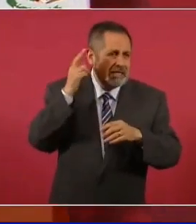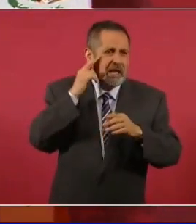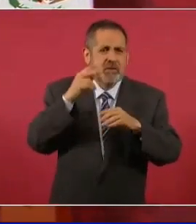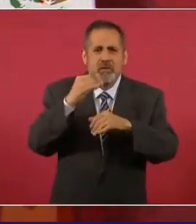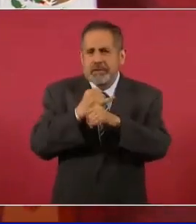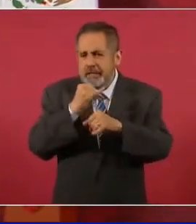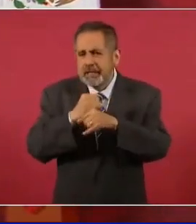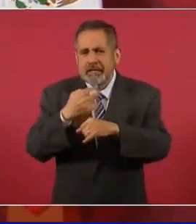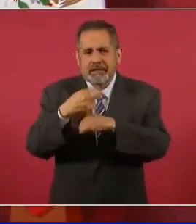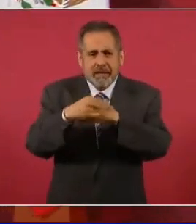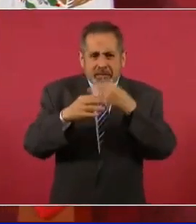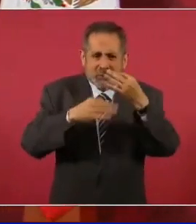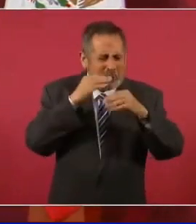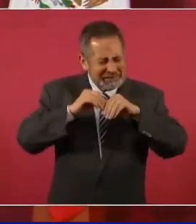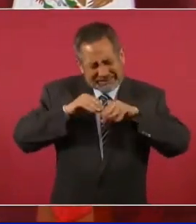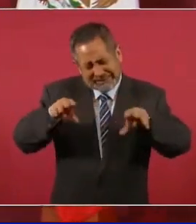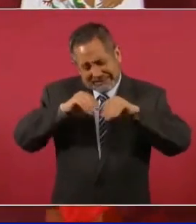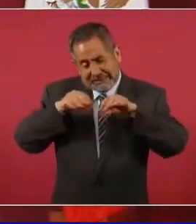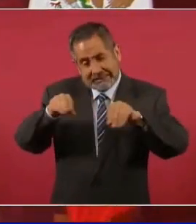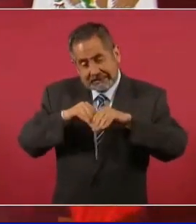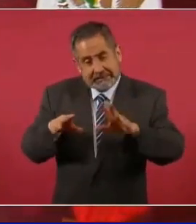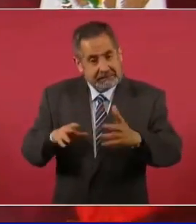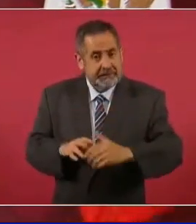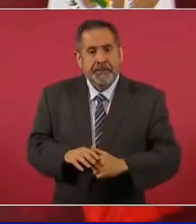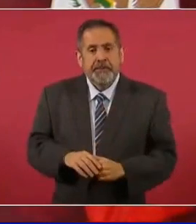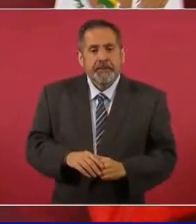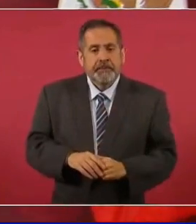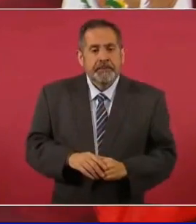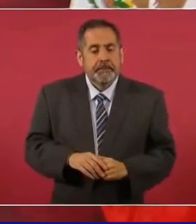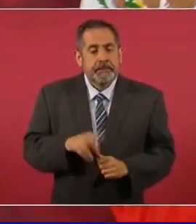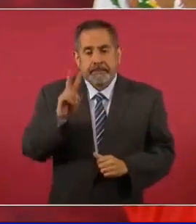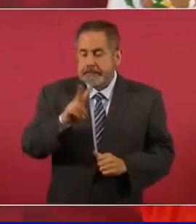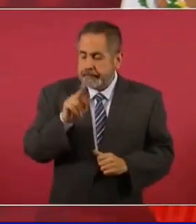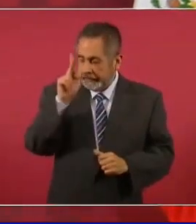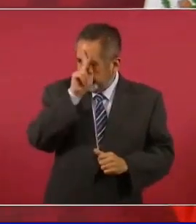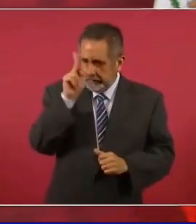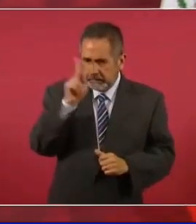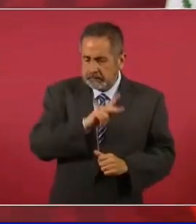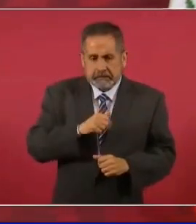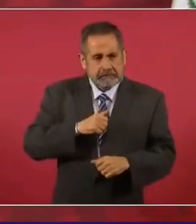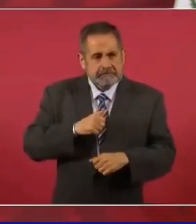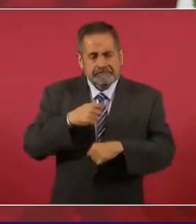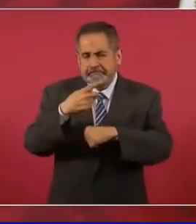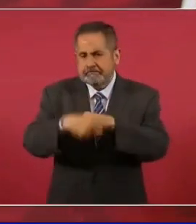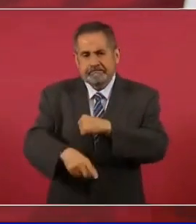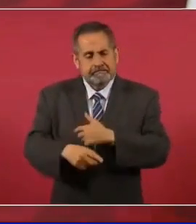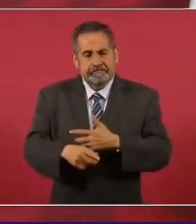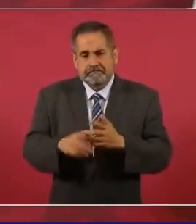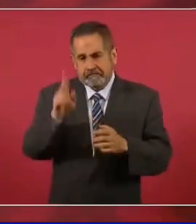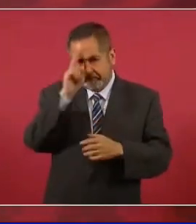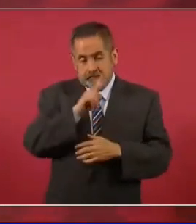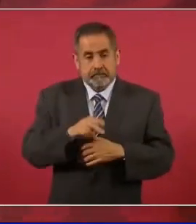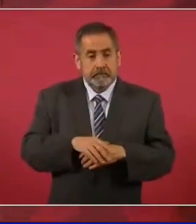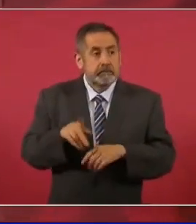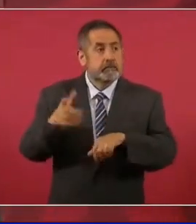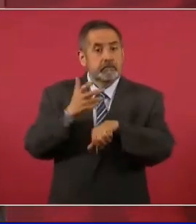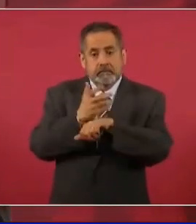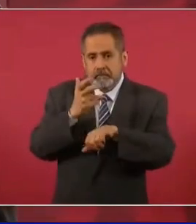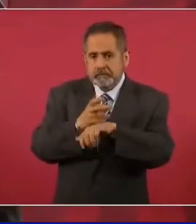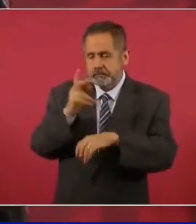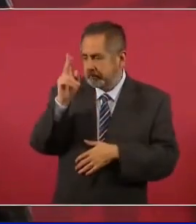si es que es terrible el daño el caso de Estados Unidos